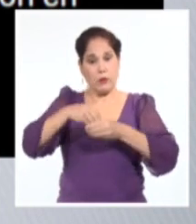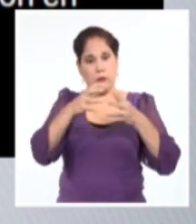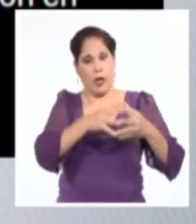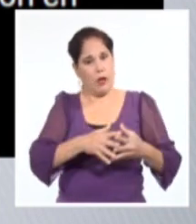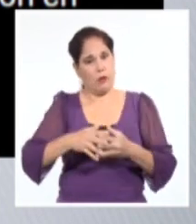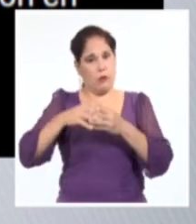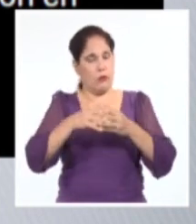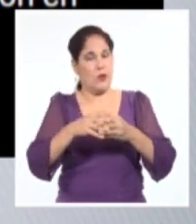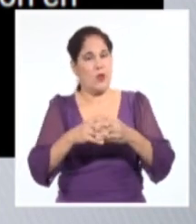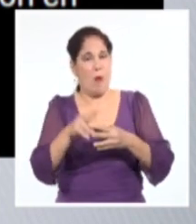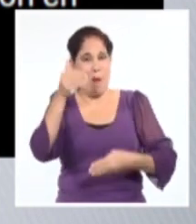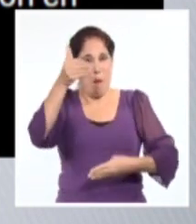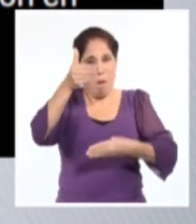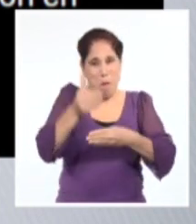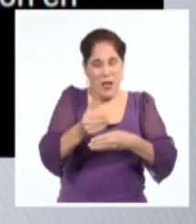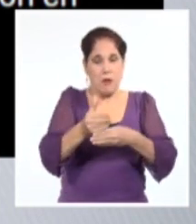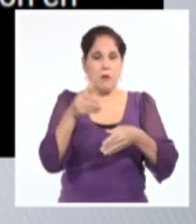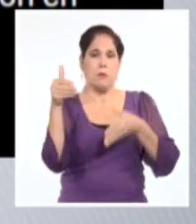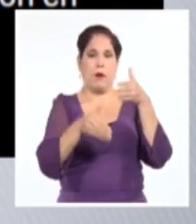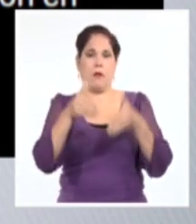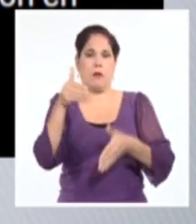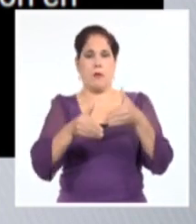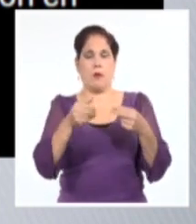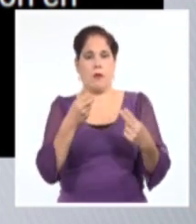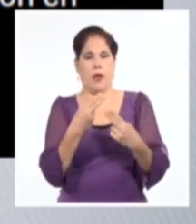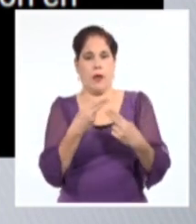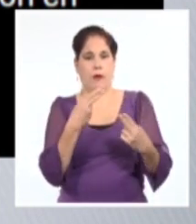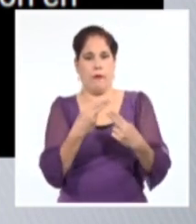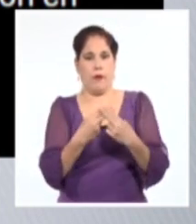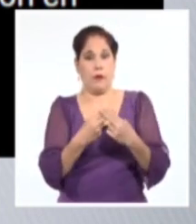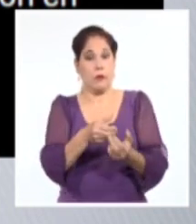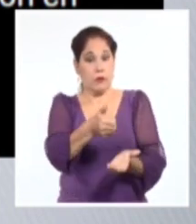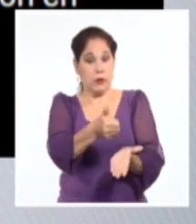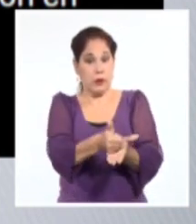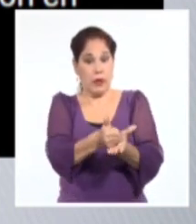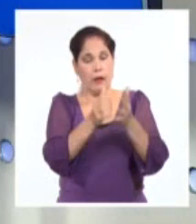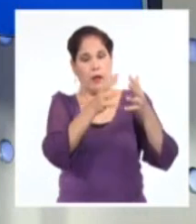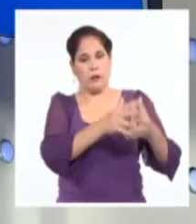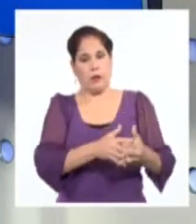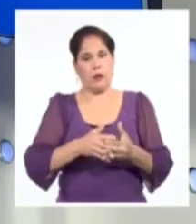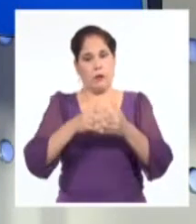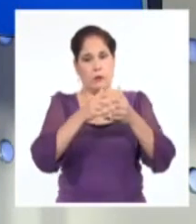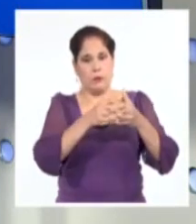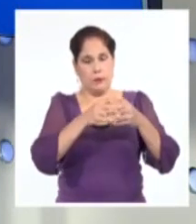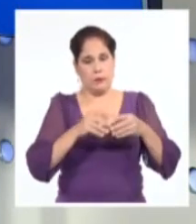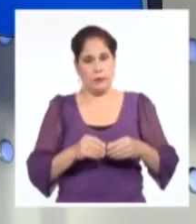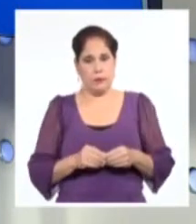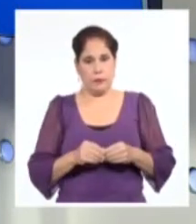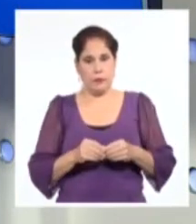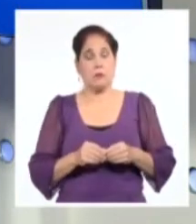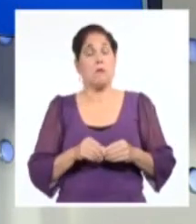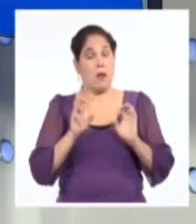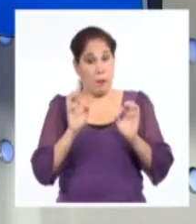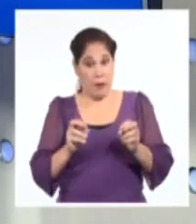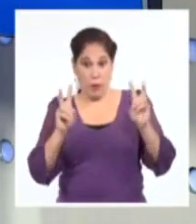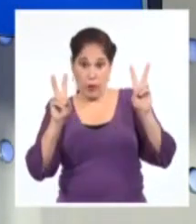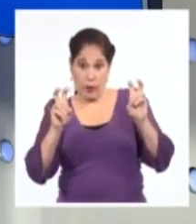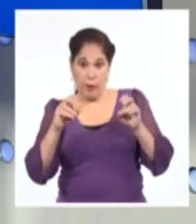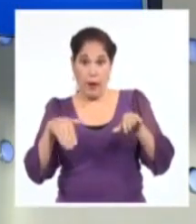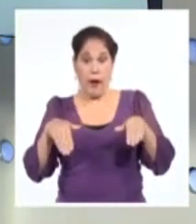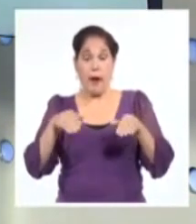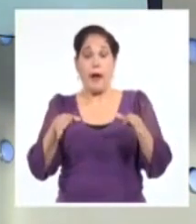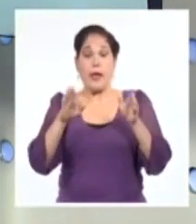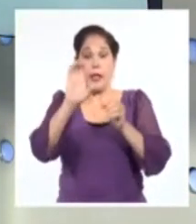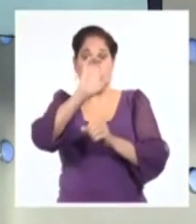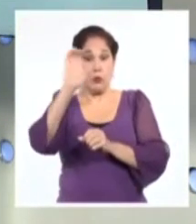y obstaculiza la participación en eventos con sede en Estados Unidos". A propósito del tema, el Instituto Nacional